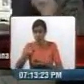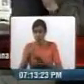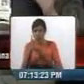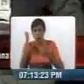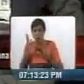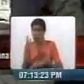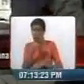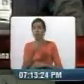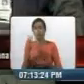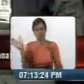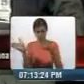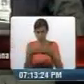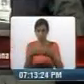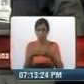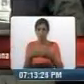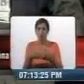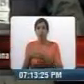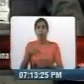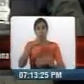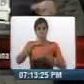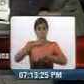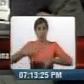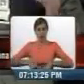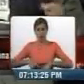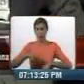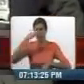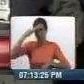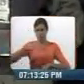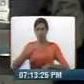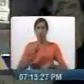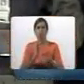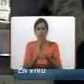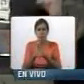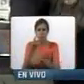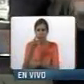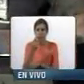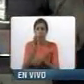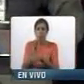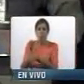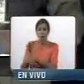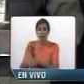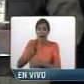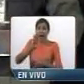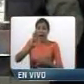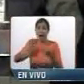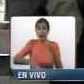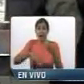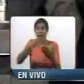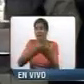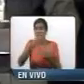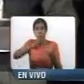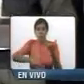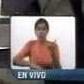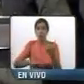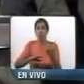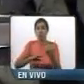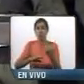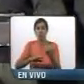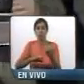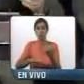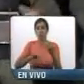custodiando y garantizando la seguridad y el buen desempeño hasta el último momento del Plan